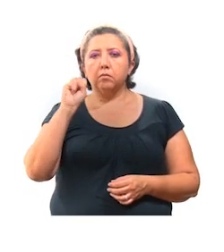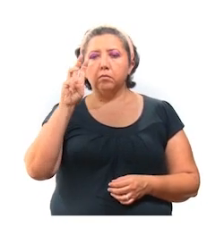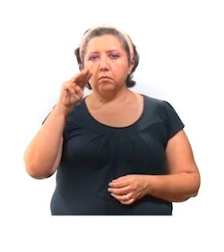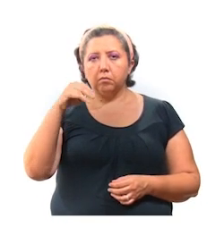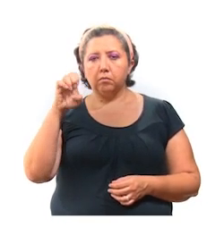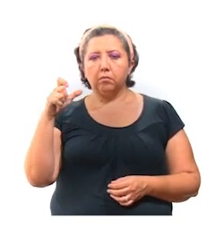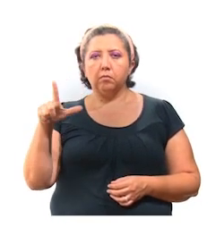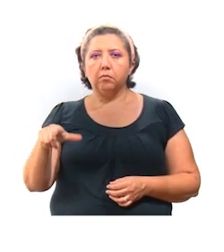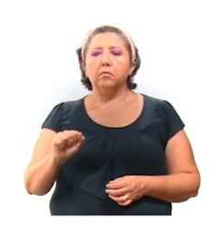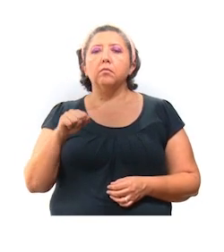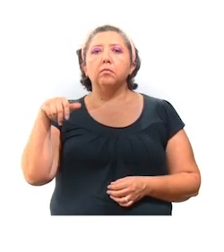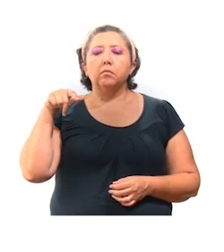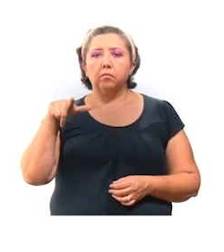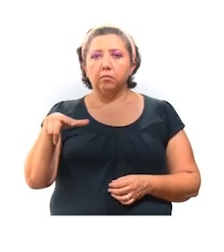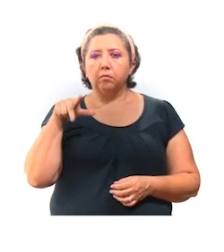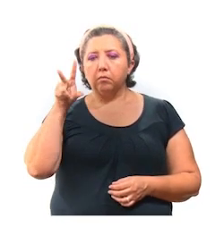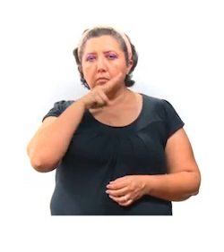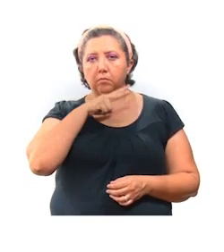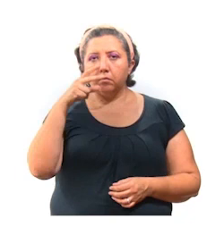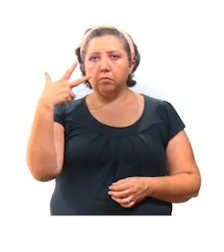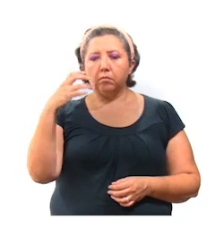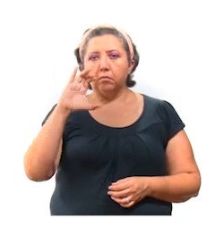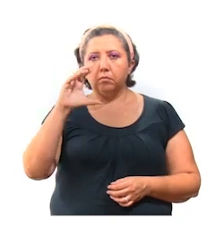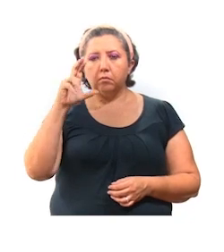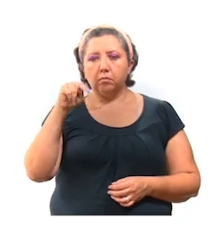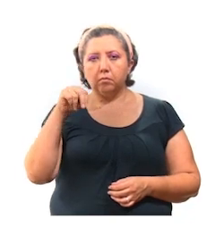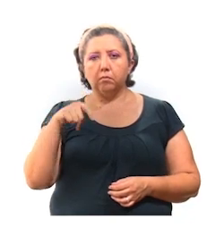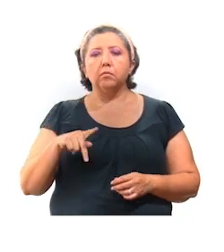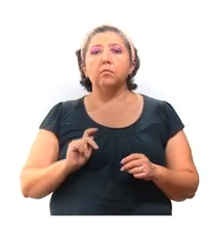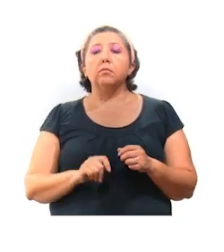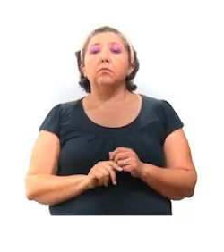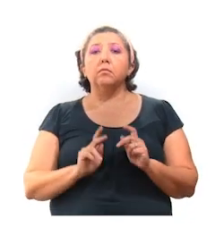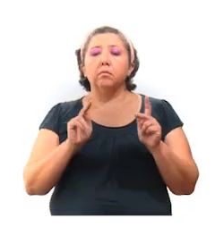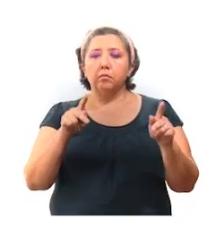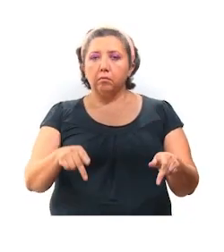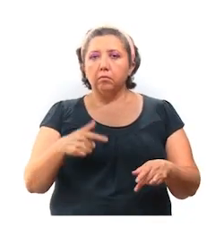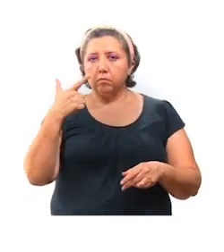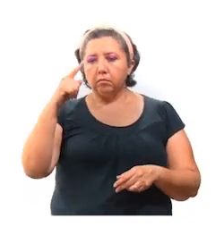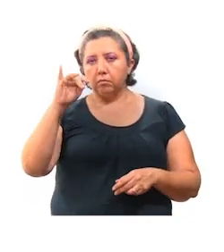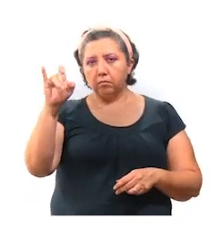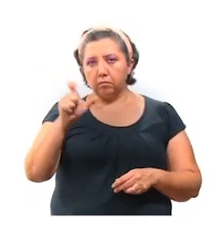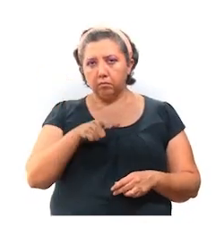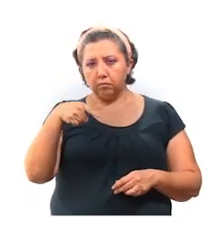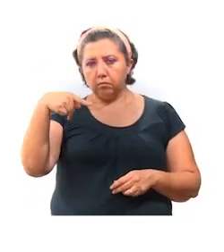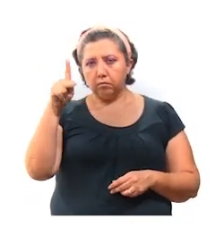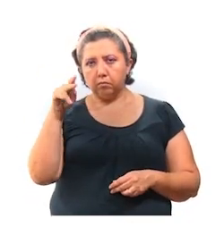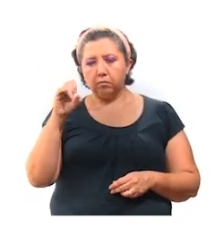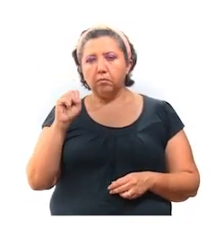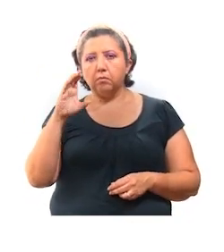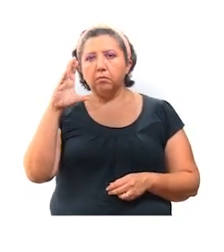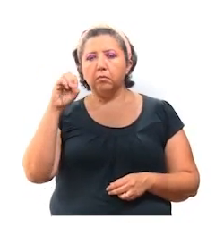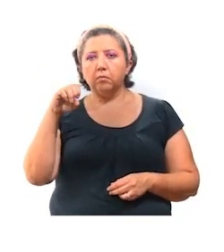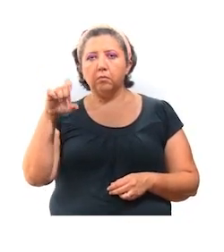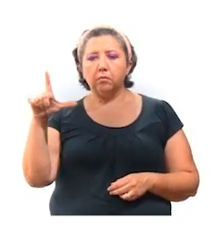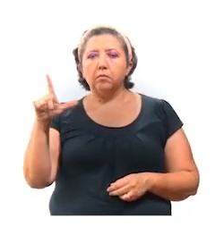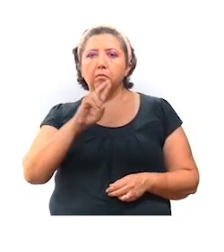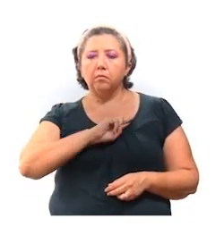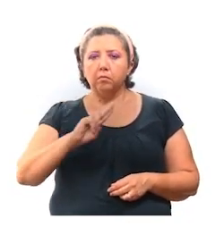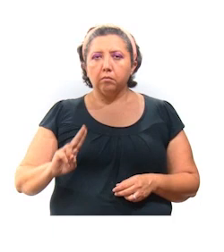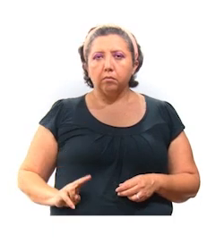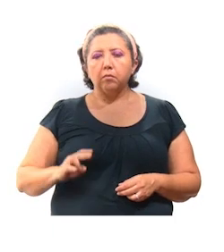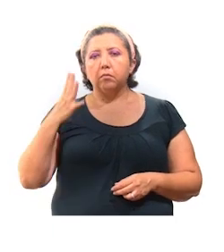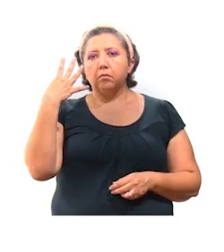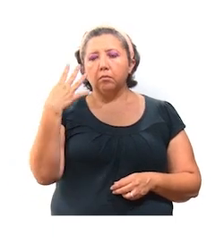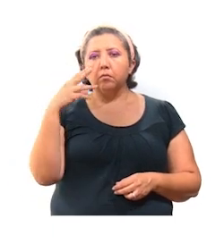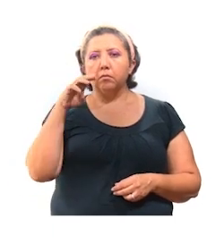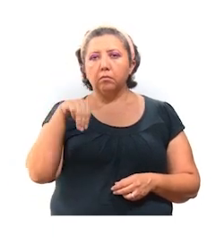Samajil, 17 en Valladolid, 8 en Cacalchen y Progreso, 7 en Tixcocop, 5 en Concal y Humán, 4 en